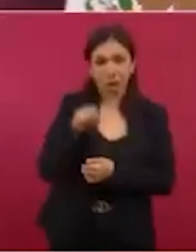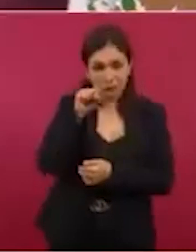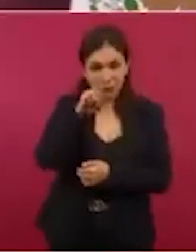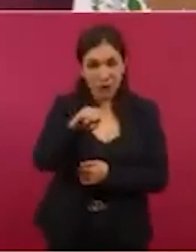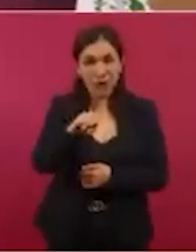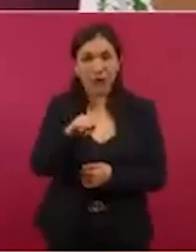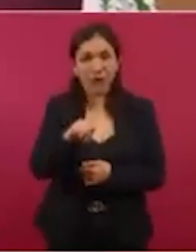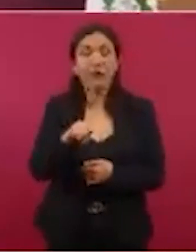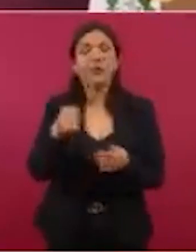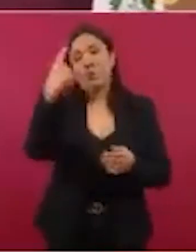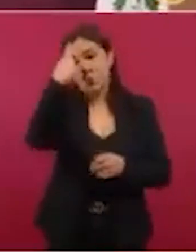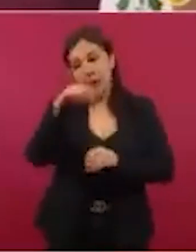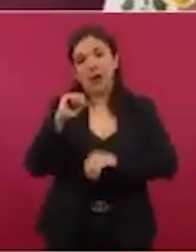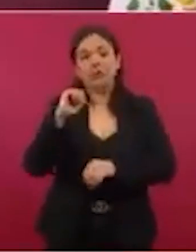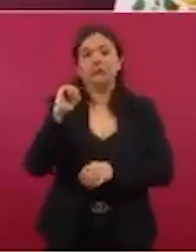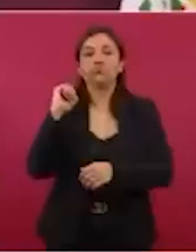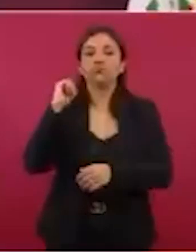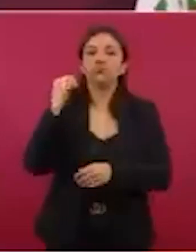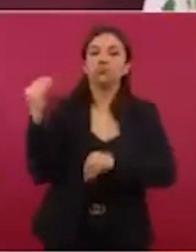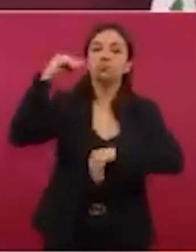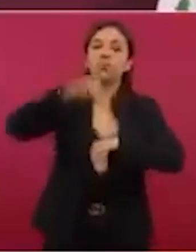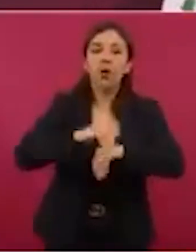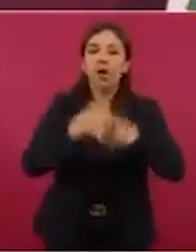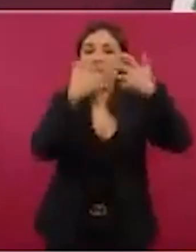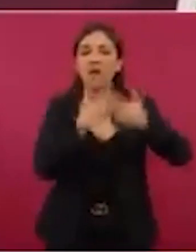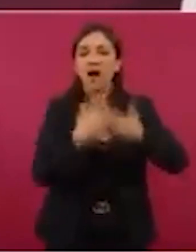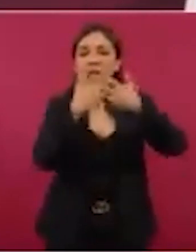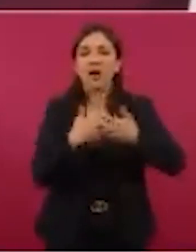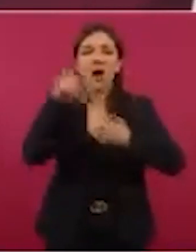desabasto de agua que existe en el estado. Sin embargo, dará detalles el siguiente miércoles.